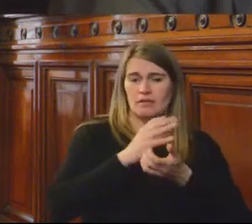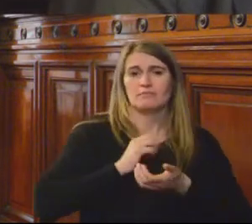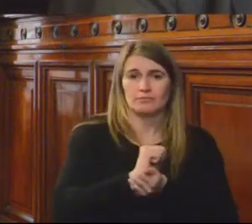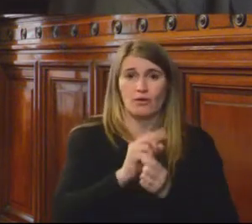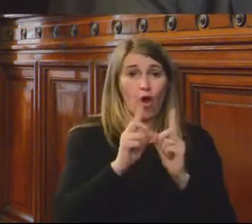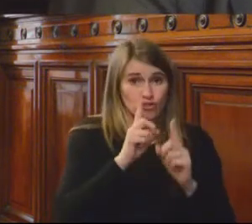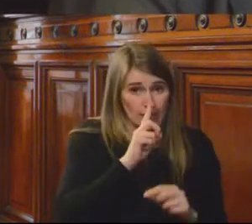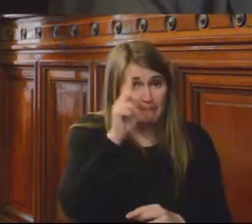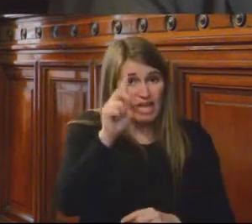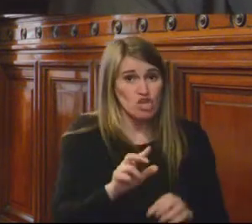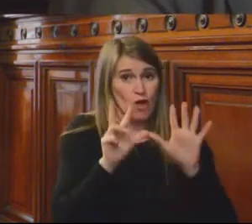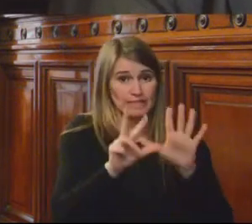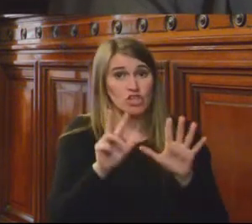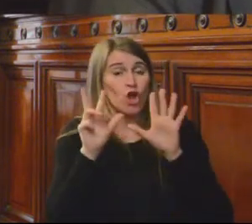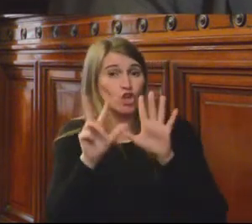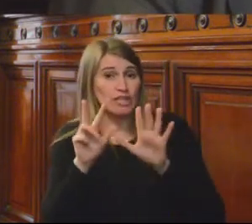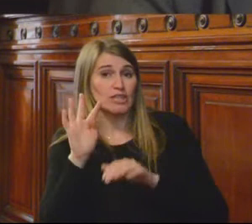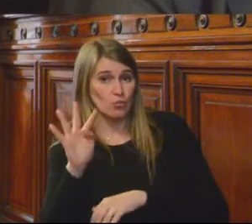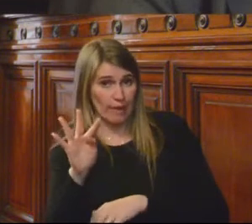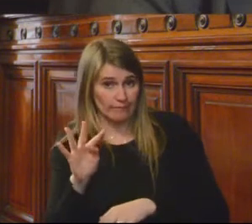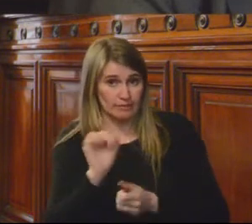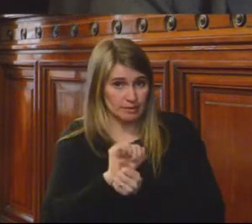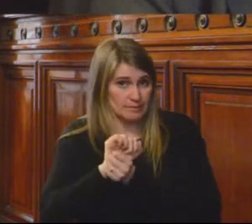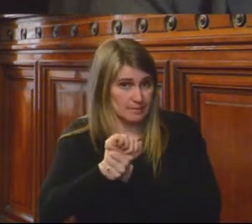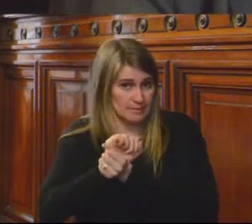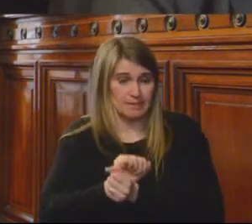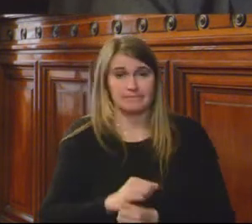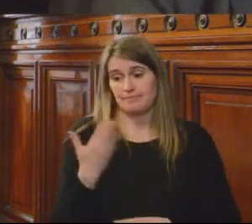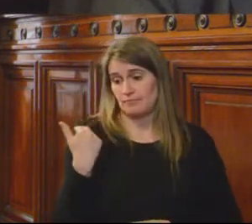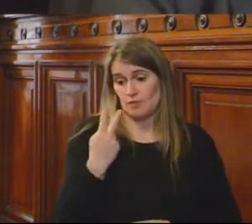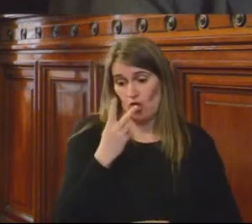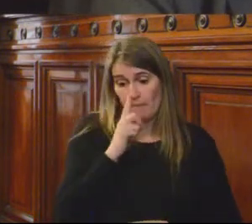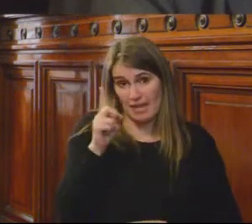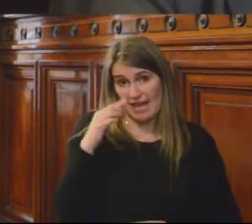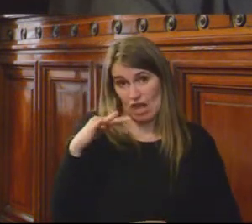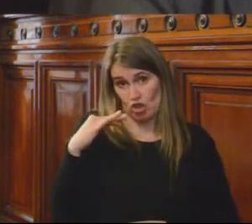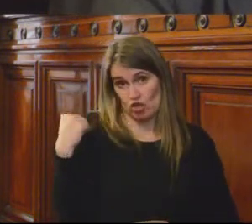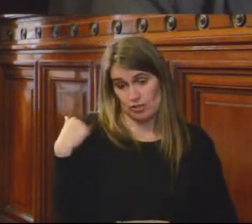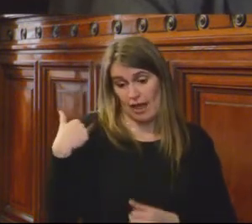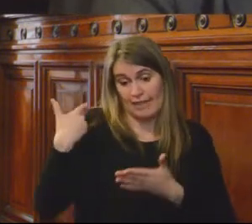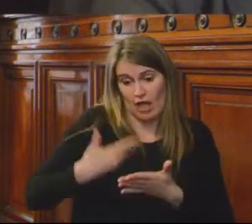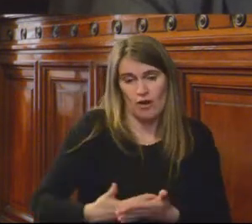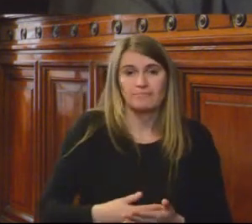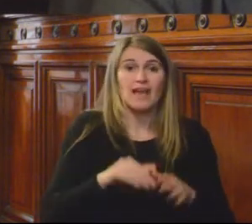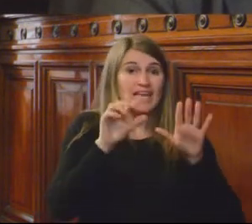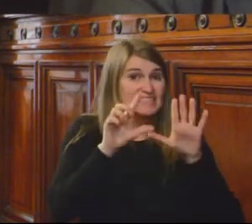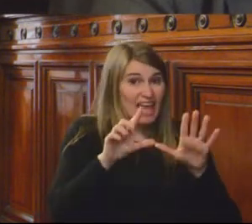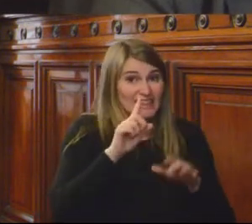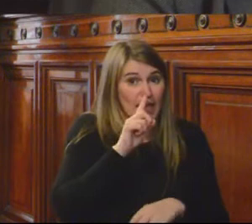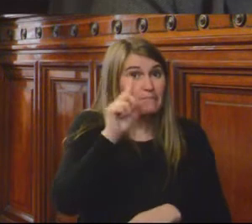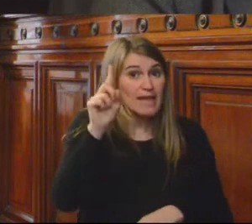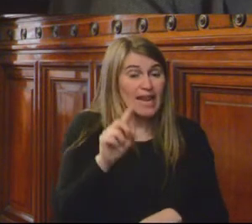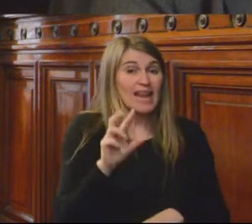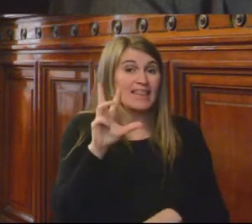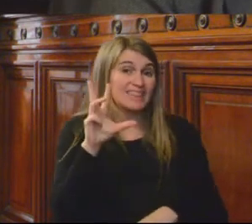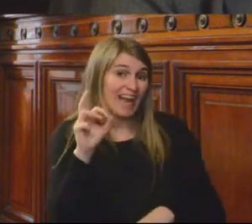11.989 arrestos desde el 1 de enero de 2014 hasta esta fecha, de los cuales hasta este momento 7.030